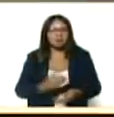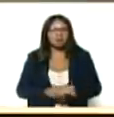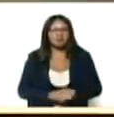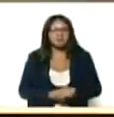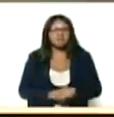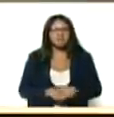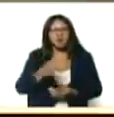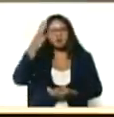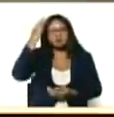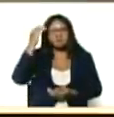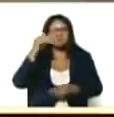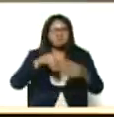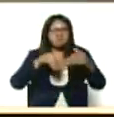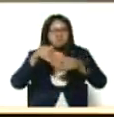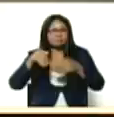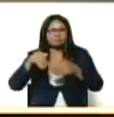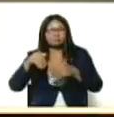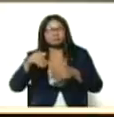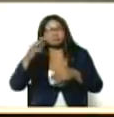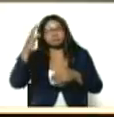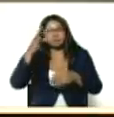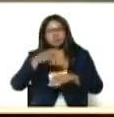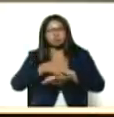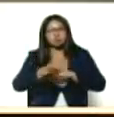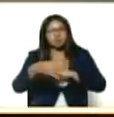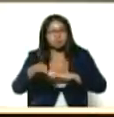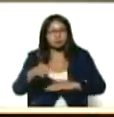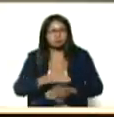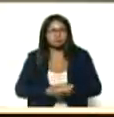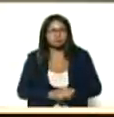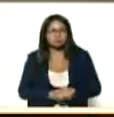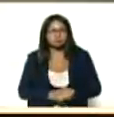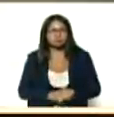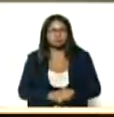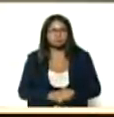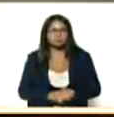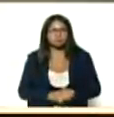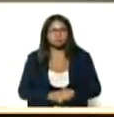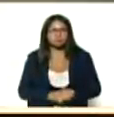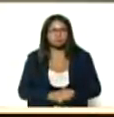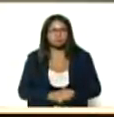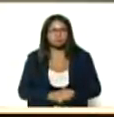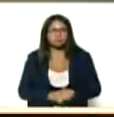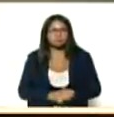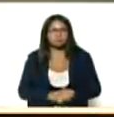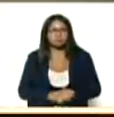consejos legislativos y consejos municipales, ¿verdad? Así que